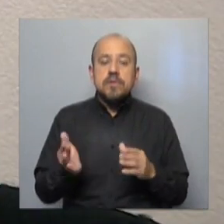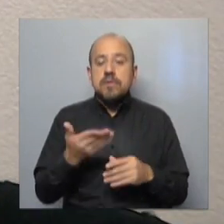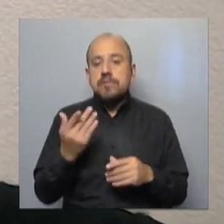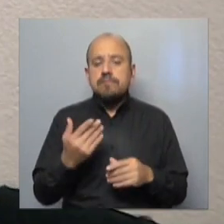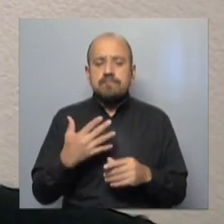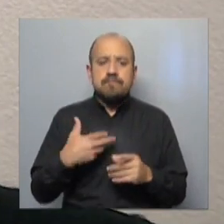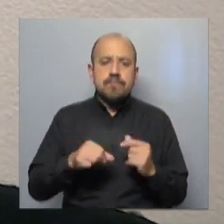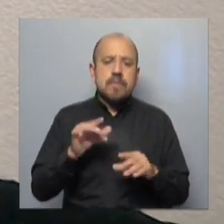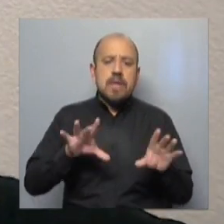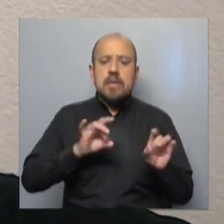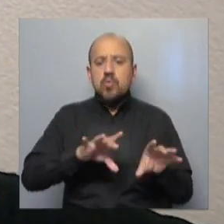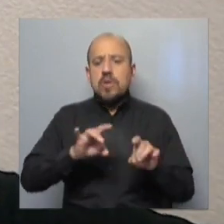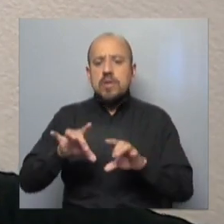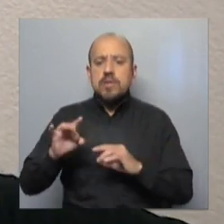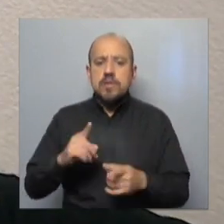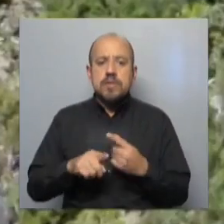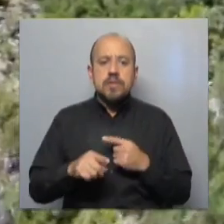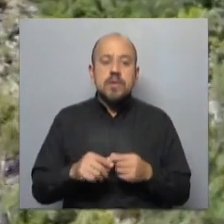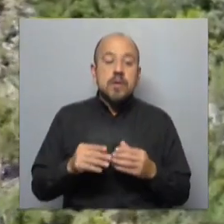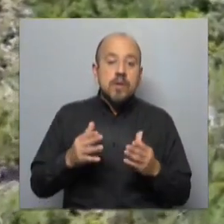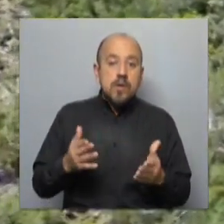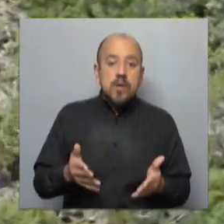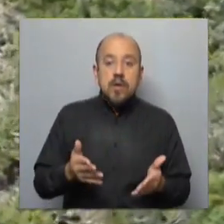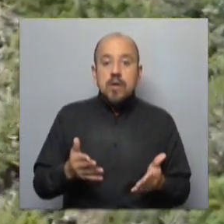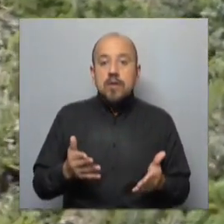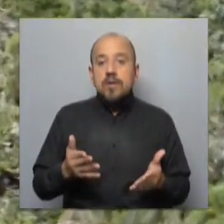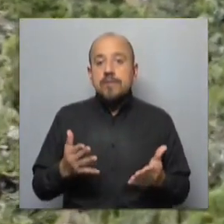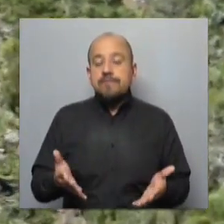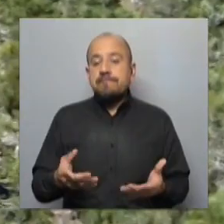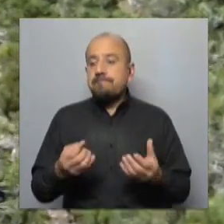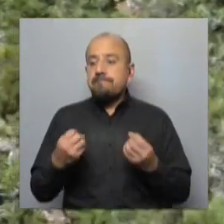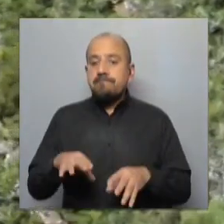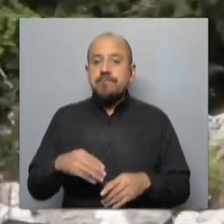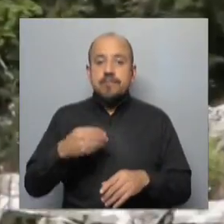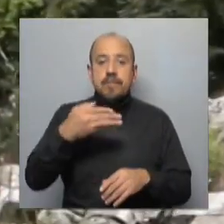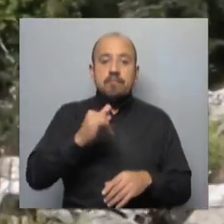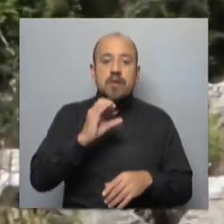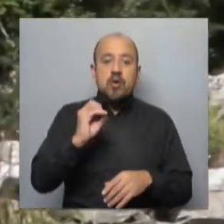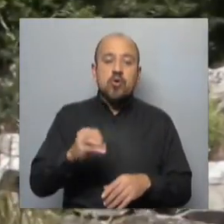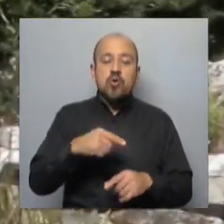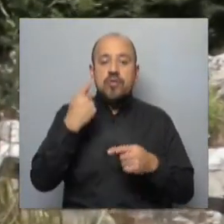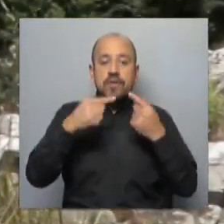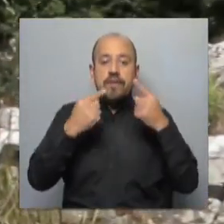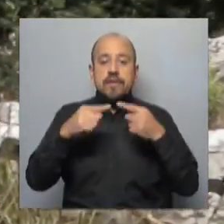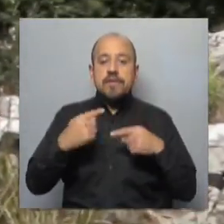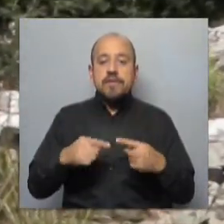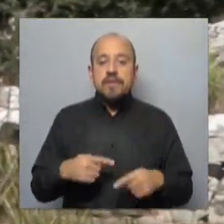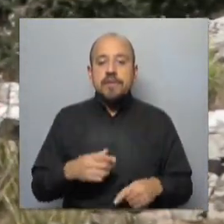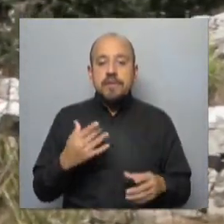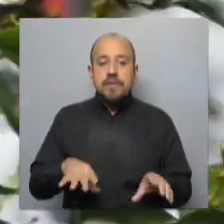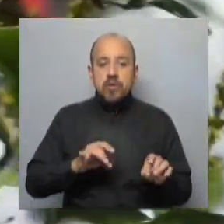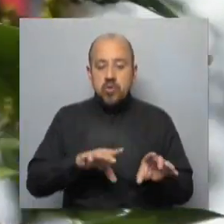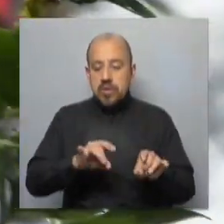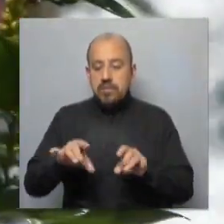la naturaleza y que contribuye a la pérdida de biodiversidad contribuye a la contaminación del agua